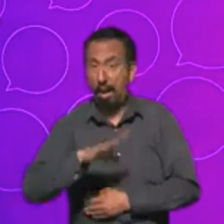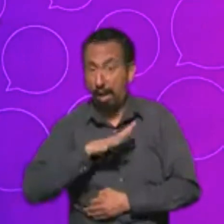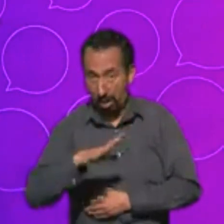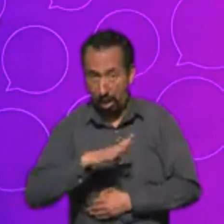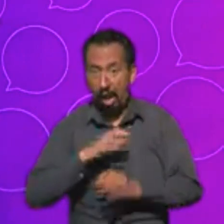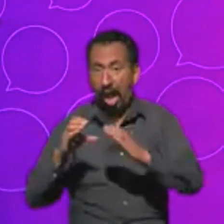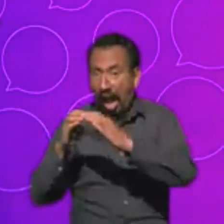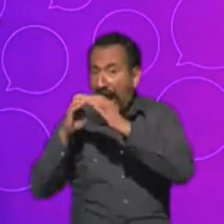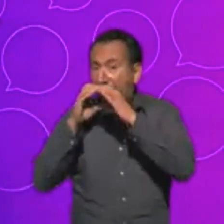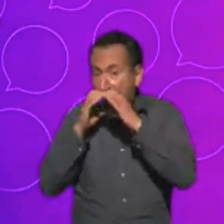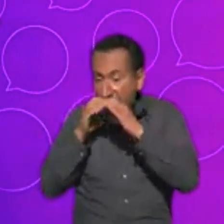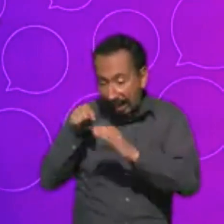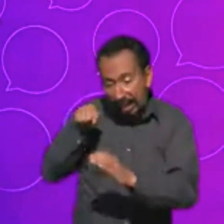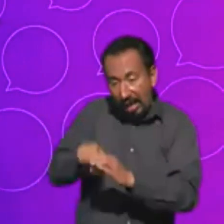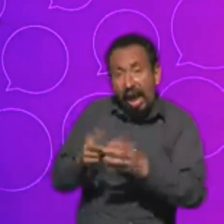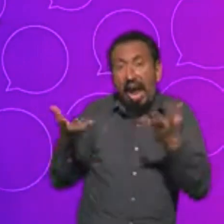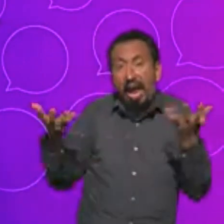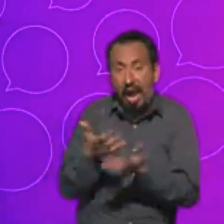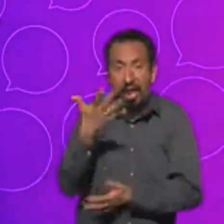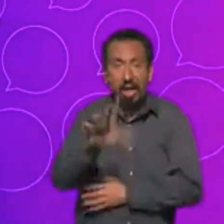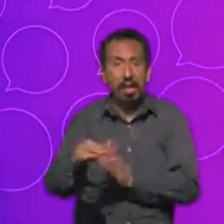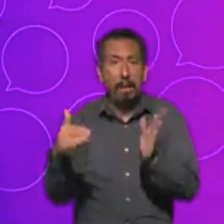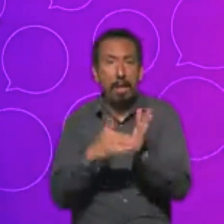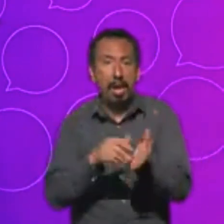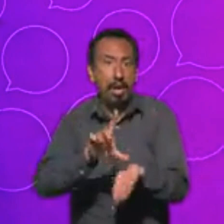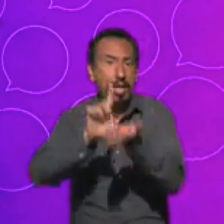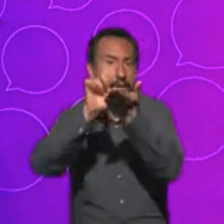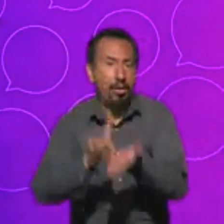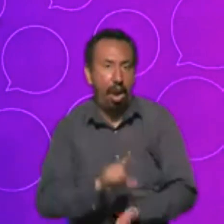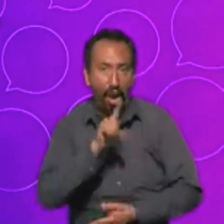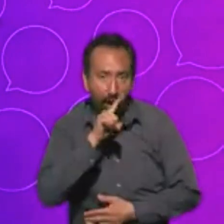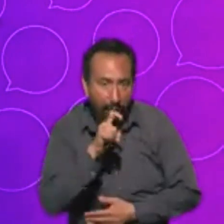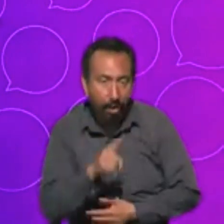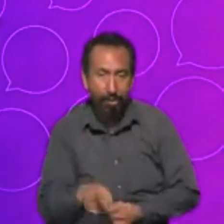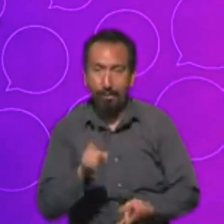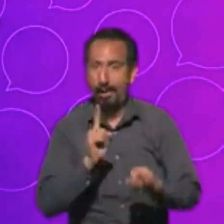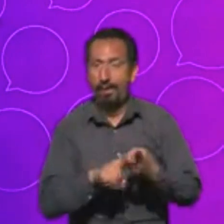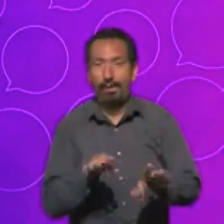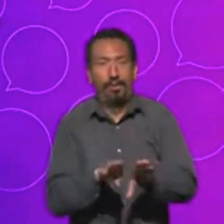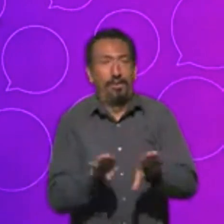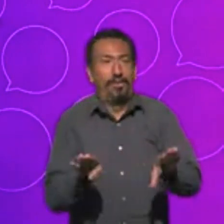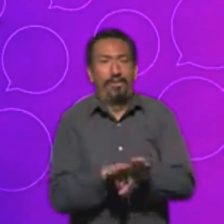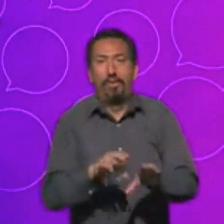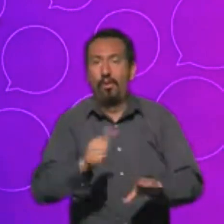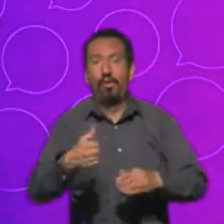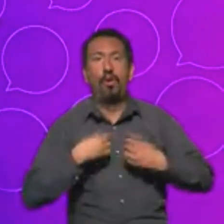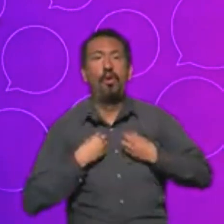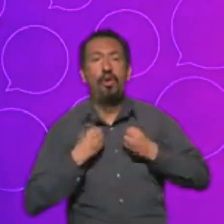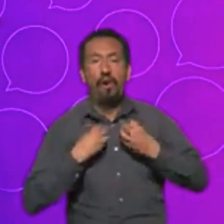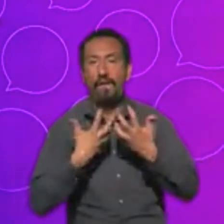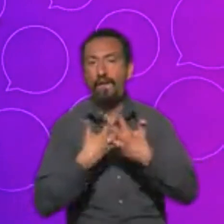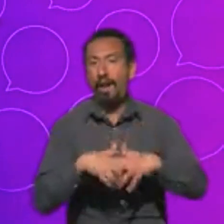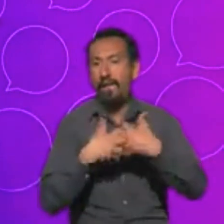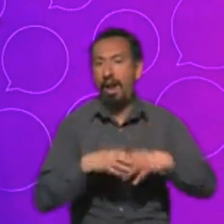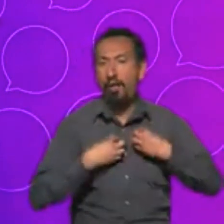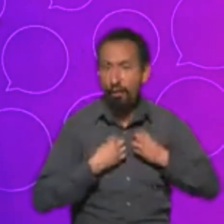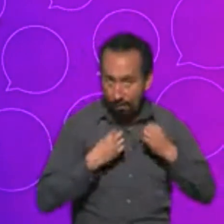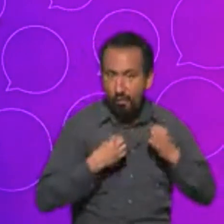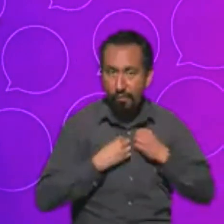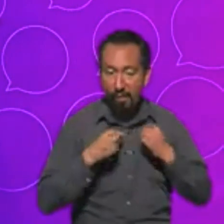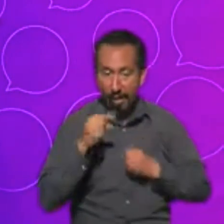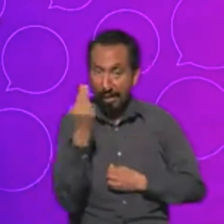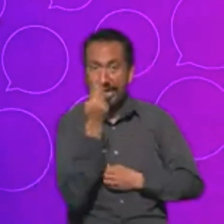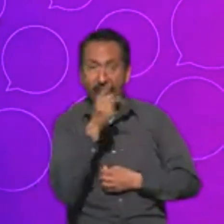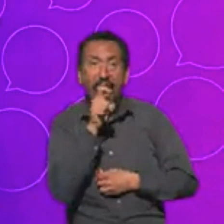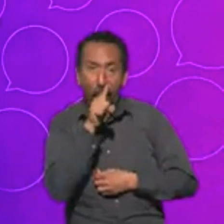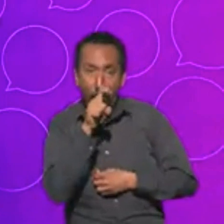hamburguesa nos llevamos 10,000 l de agua 8000 l de agua saber que el uso de la de los textiles ocupa agua porque es la mayor parte de